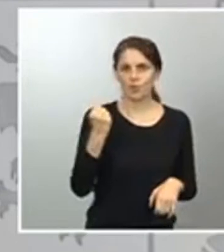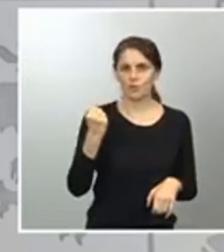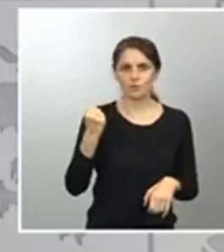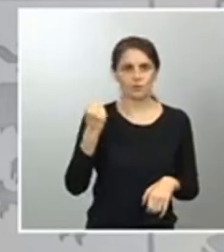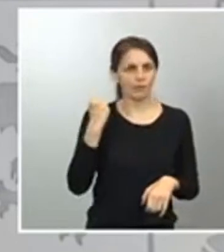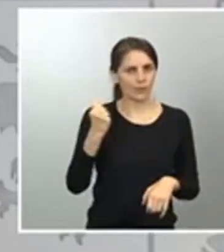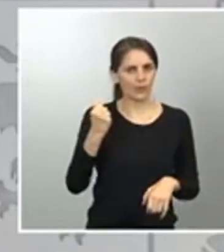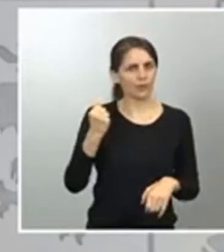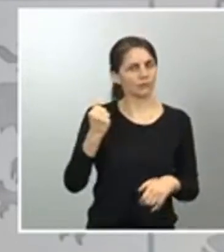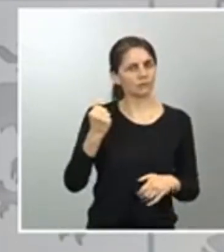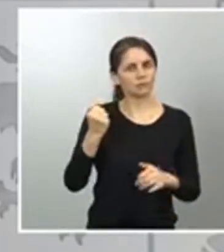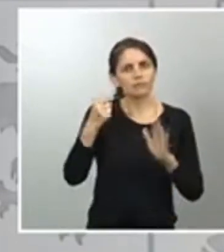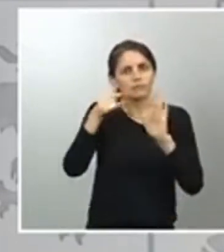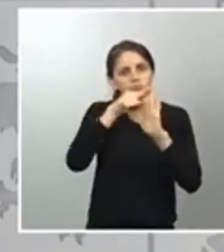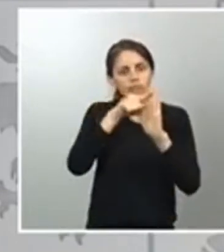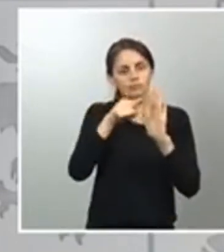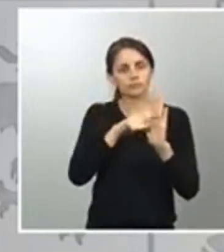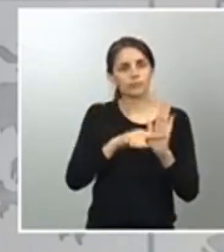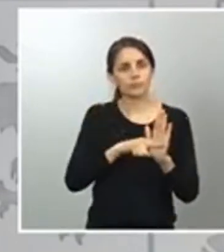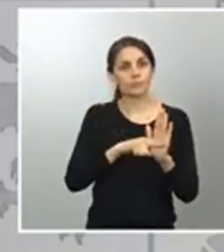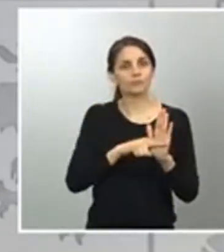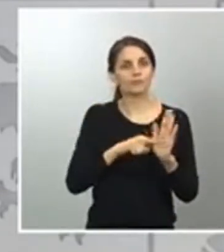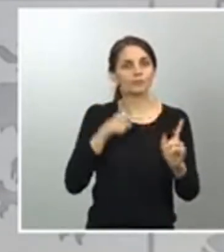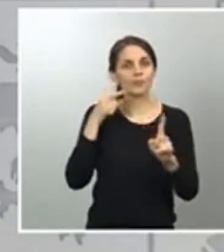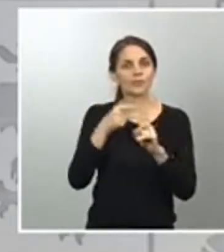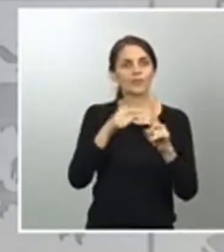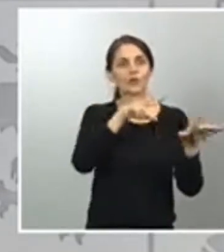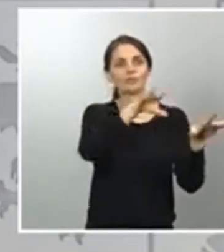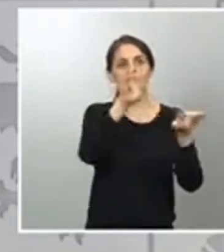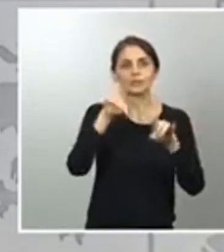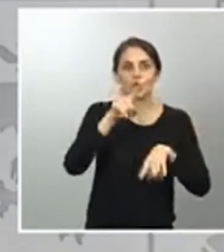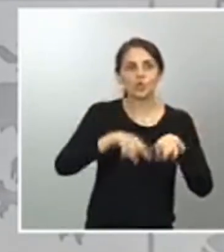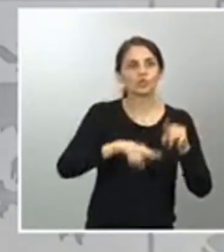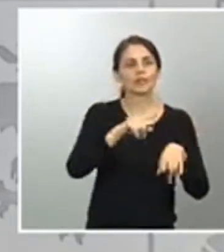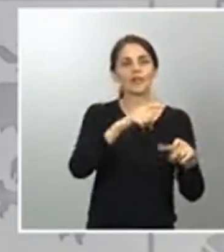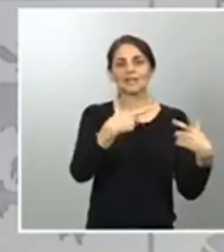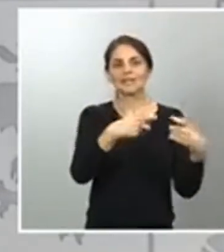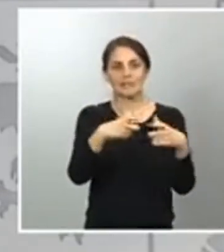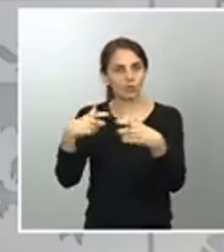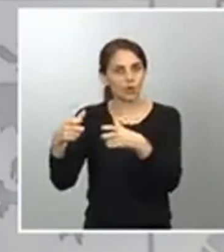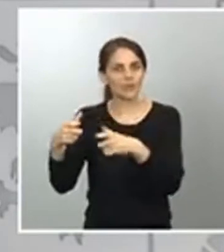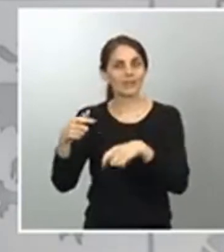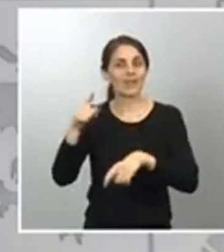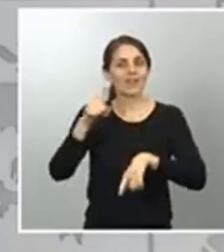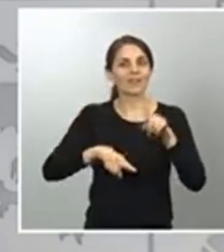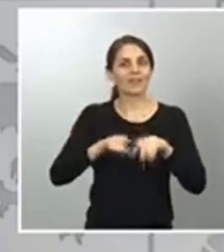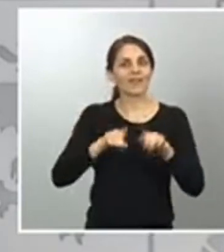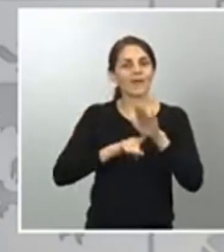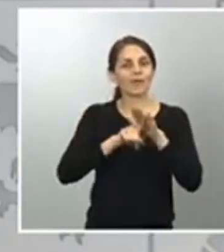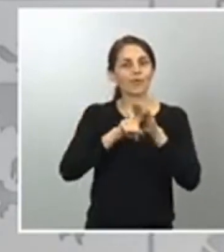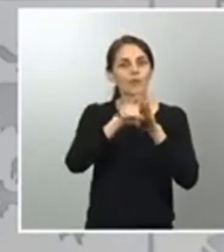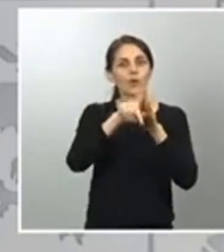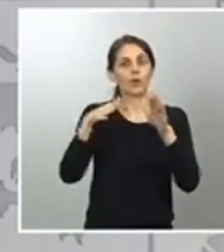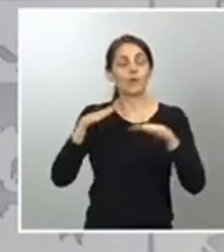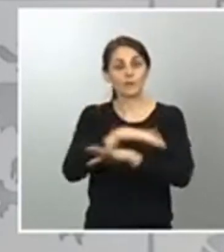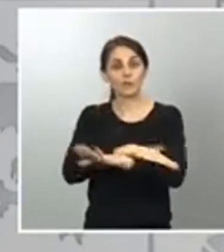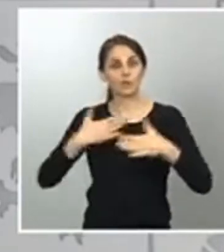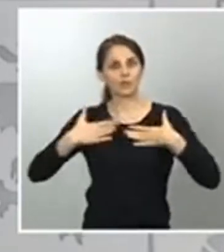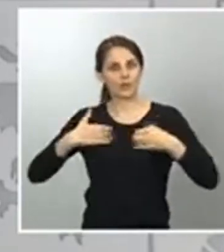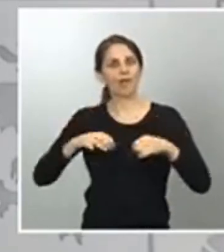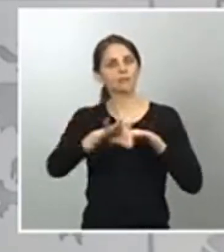afectar en determinados territorios, en determinados sectores, conforme vaya la evolución de la epidemia. Pero la respuesta